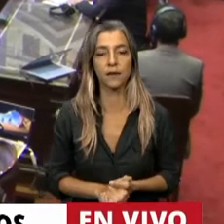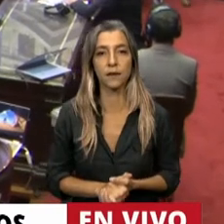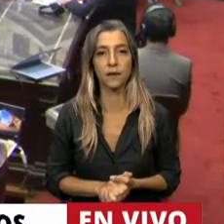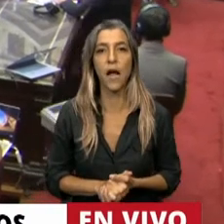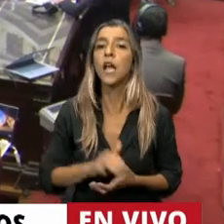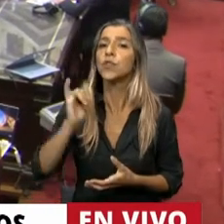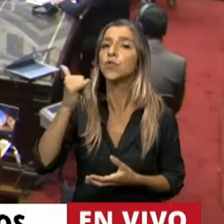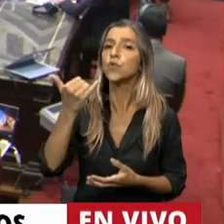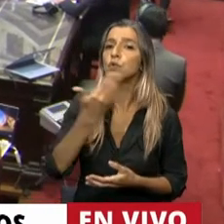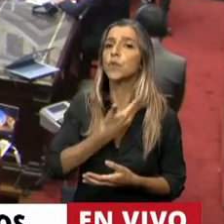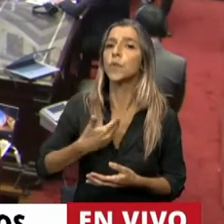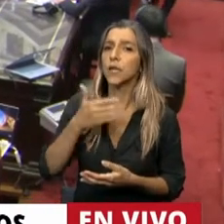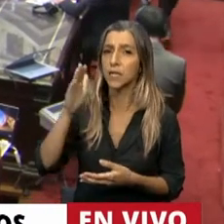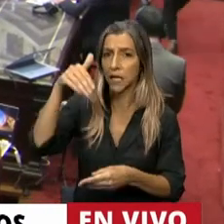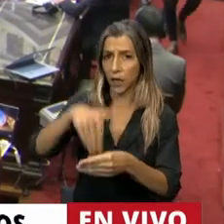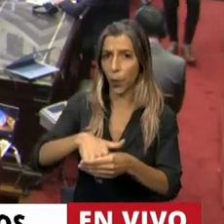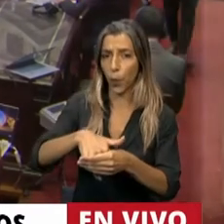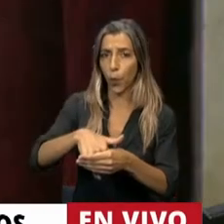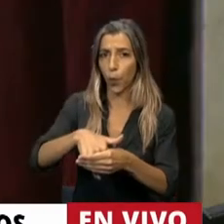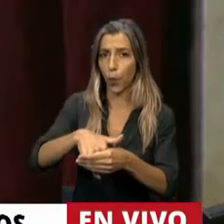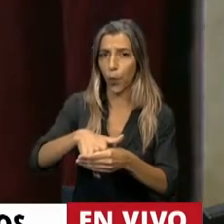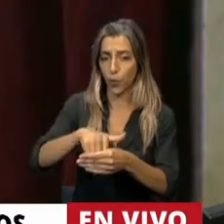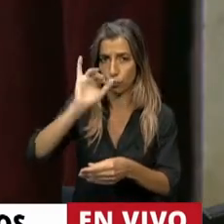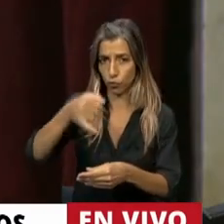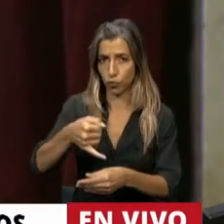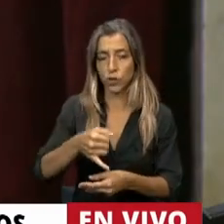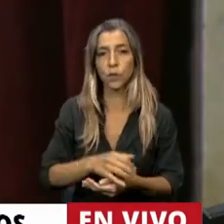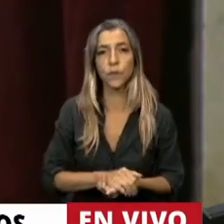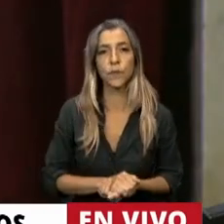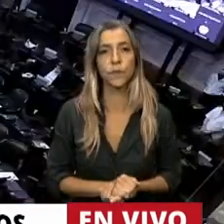sí señor presidente voto por la afirmativa